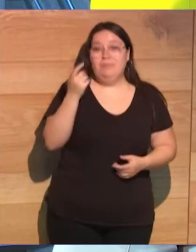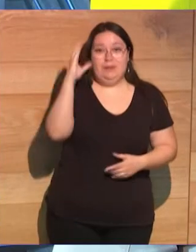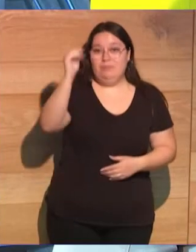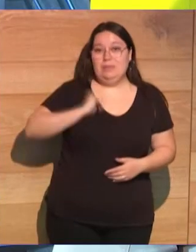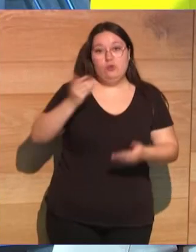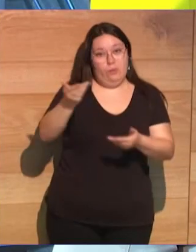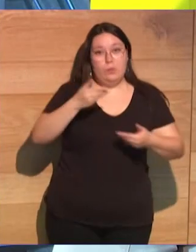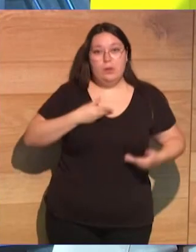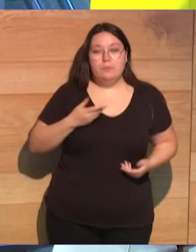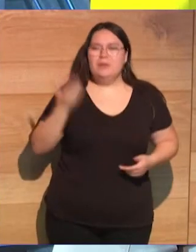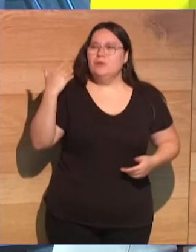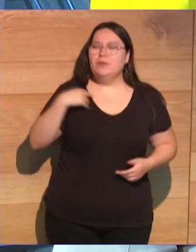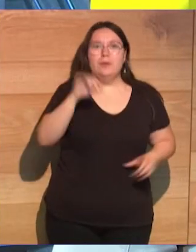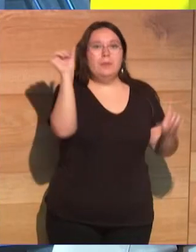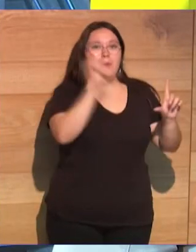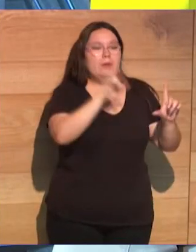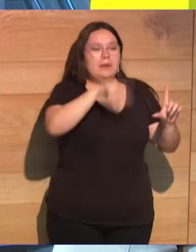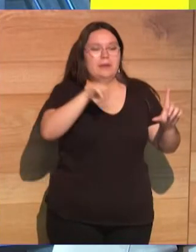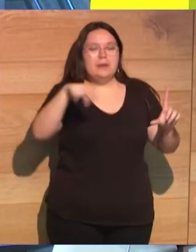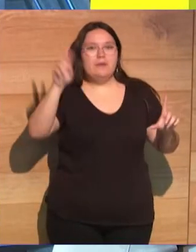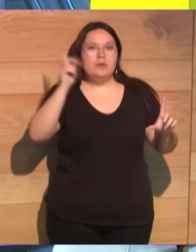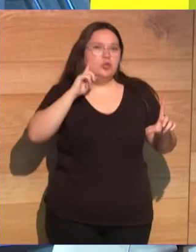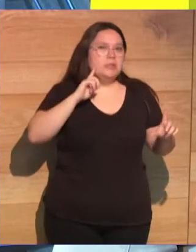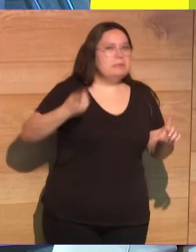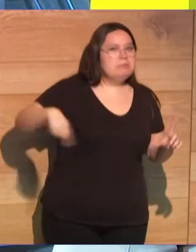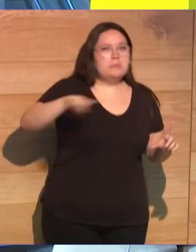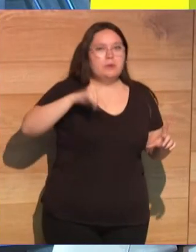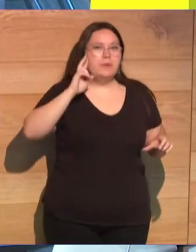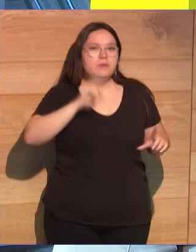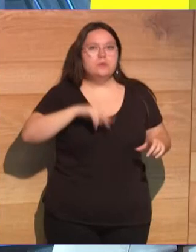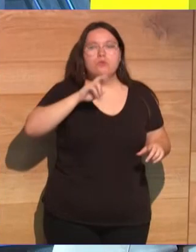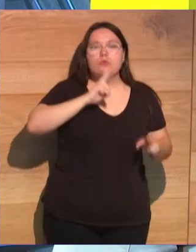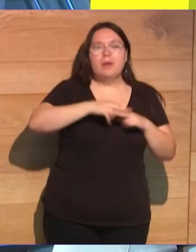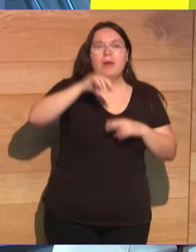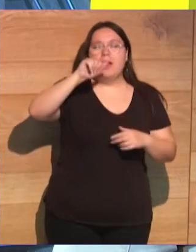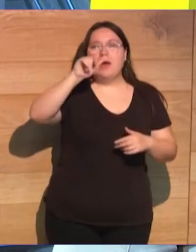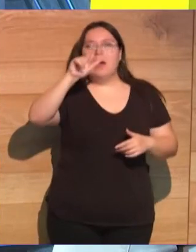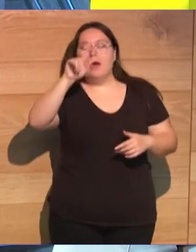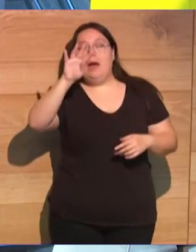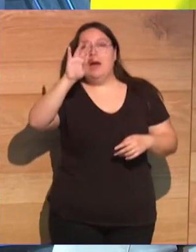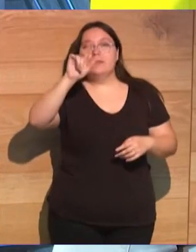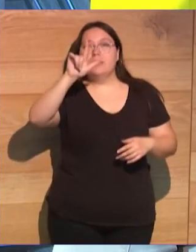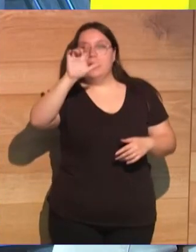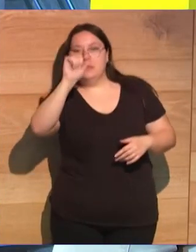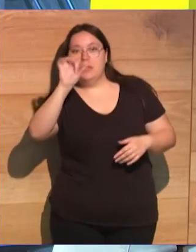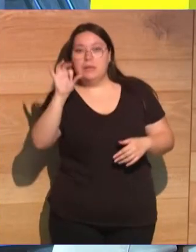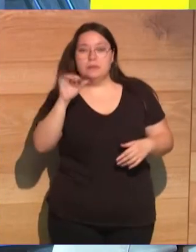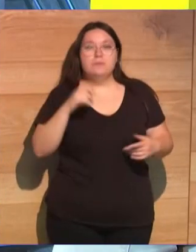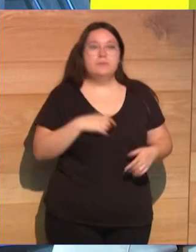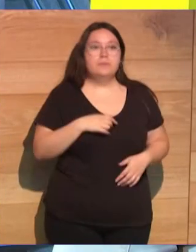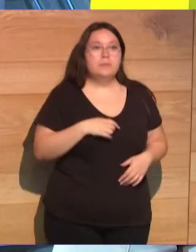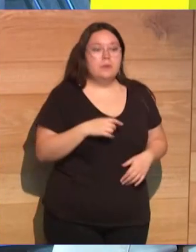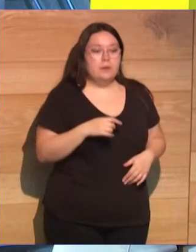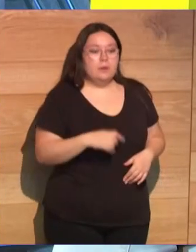sea, el otro día veía una película en Netflix, no sé si la habéis visto, Atlas, de Jennifer López. No os la recomiendo, ahora que no nos